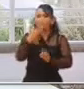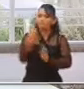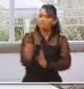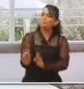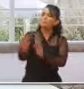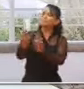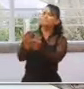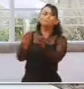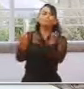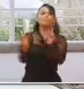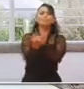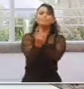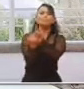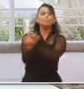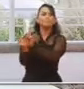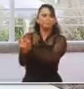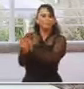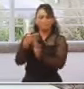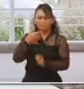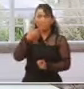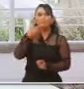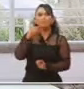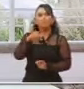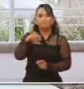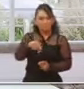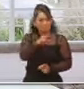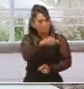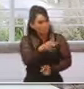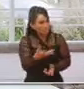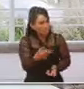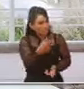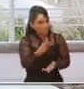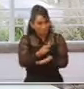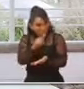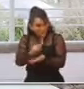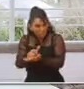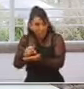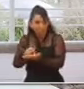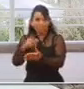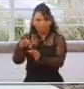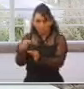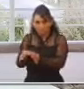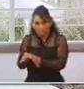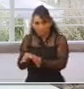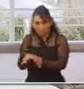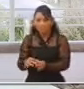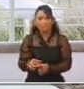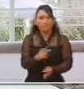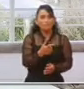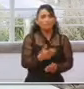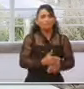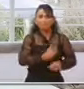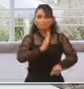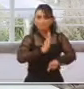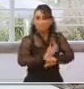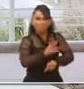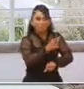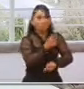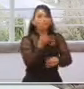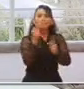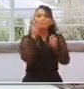servidores públicos. Aquí ponemos el verdadero ejemplo de que se cumplan las leyes, de que sancione sin distingos, sea quien